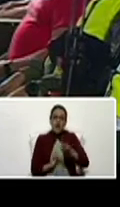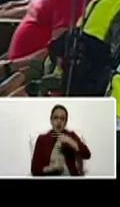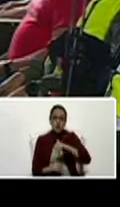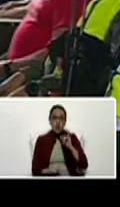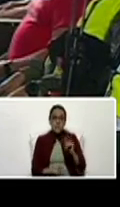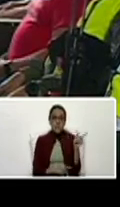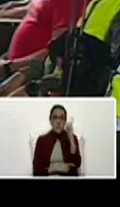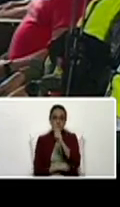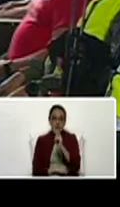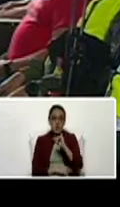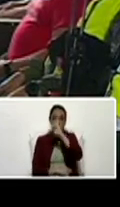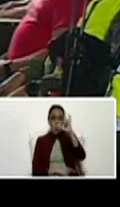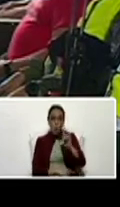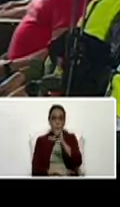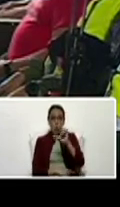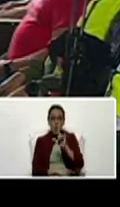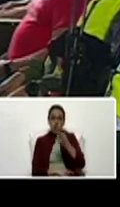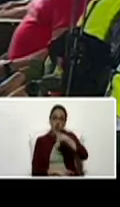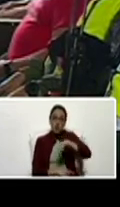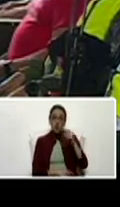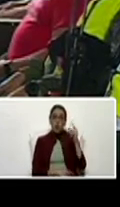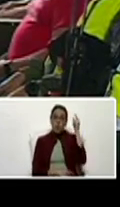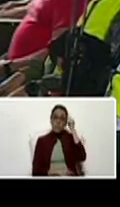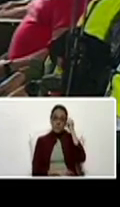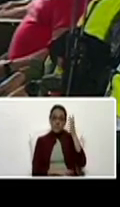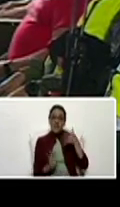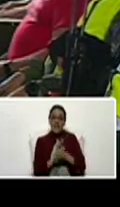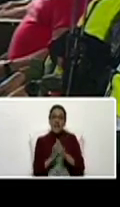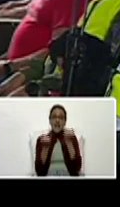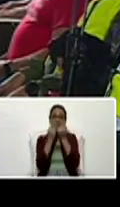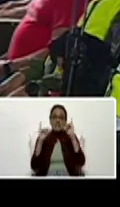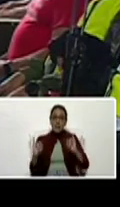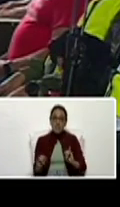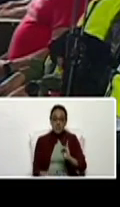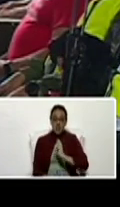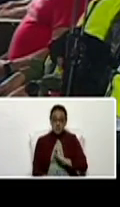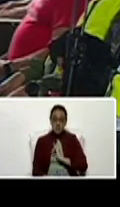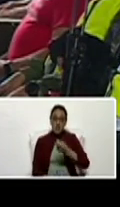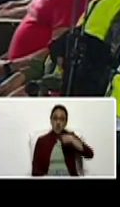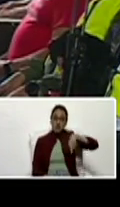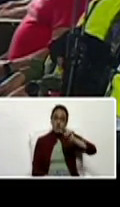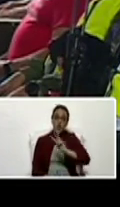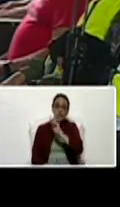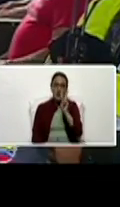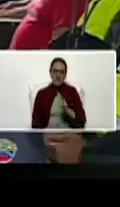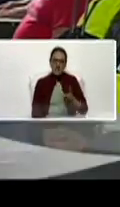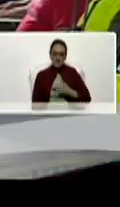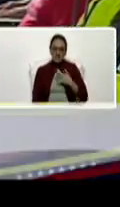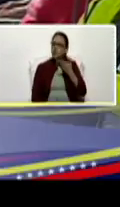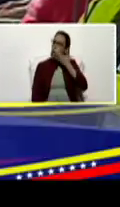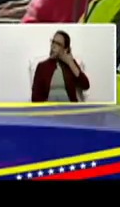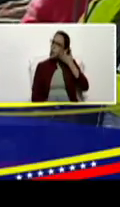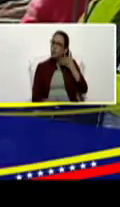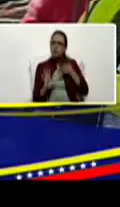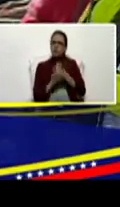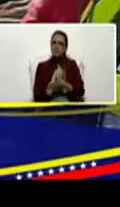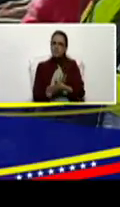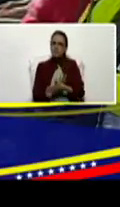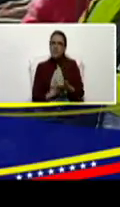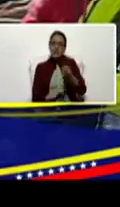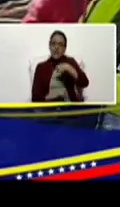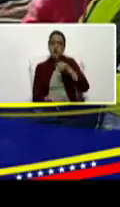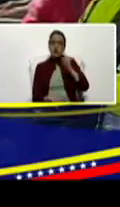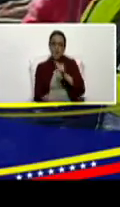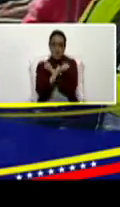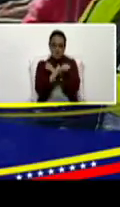julio precisamente de la independencia de la nacionalidad de quien siento orgullo de mi querida de mi añorada Fuerza